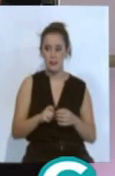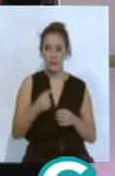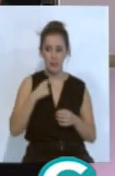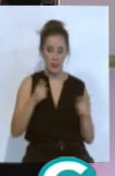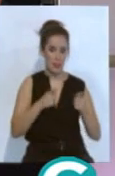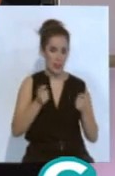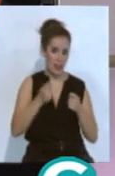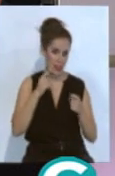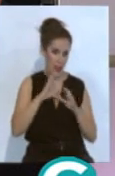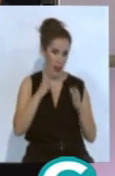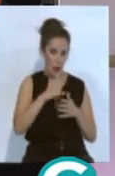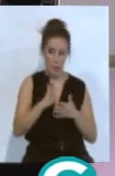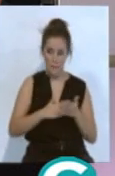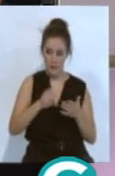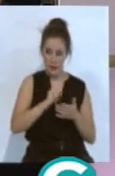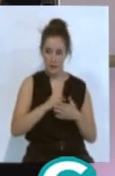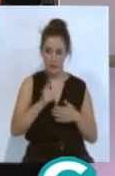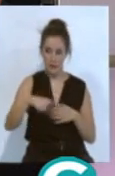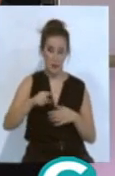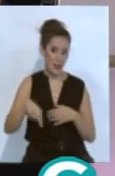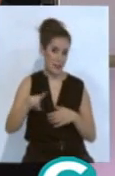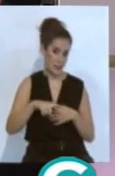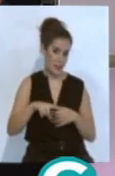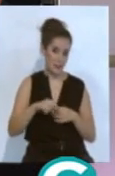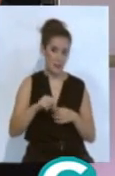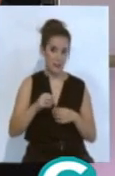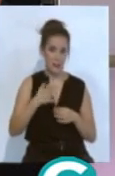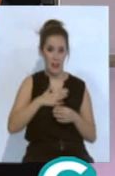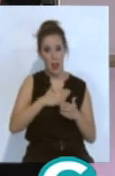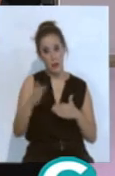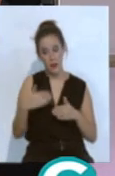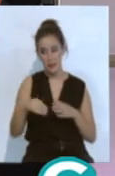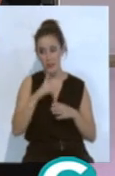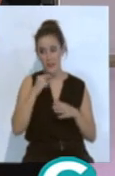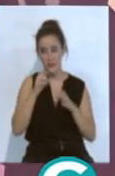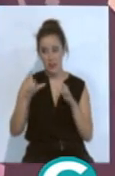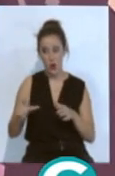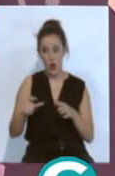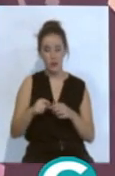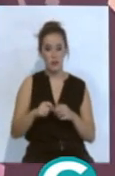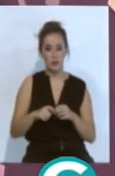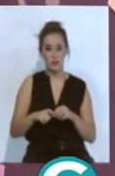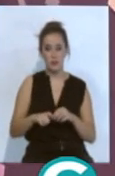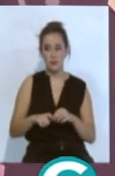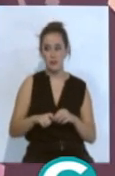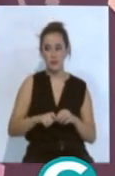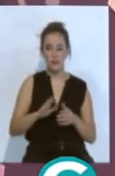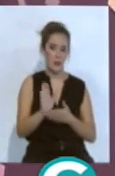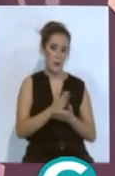los tantos. Sí. Con esta gente, y aparte el discurso, paso doble. ¡Anda!